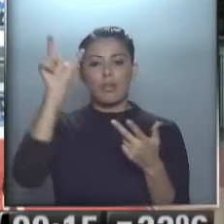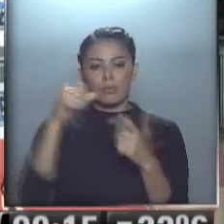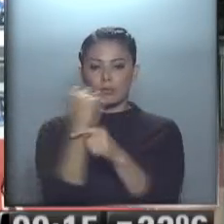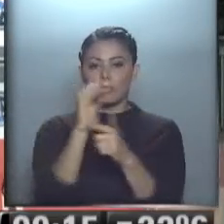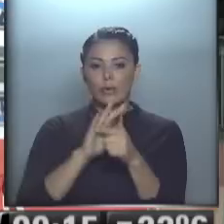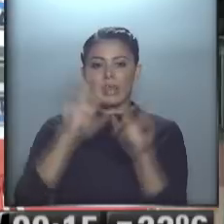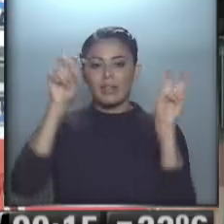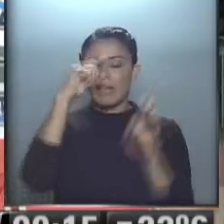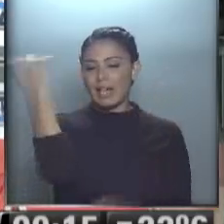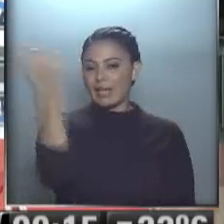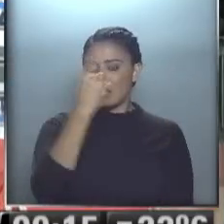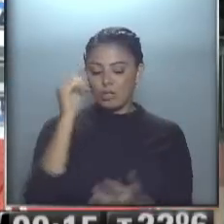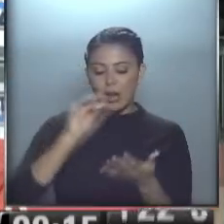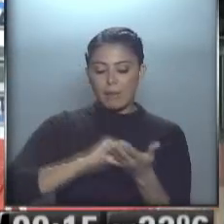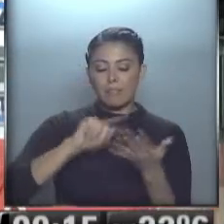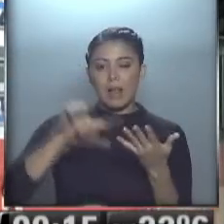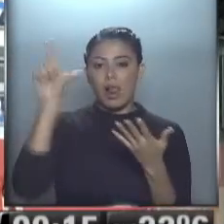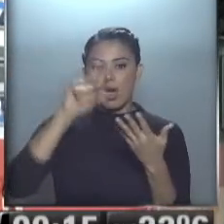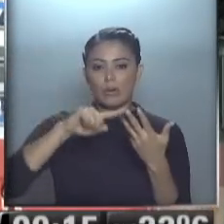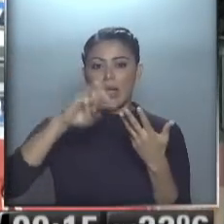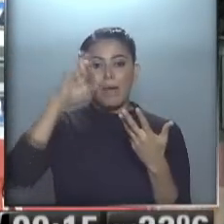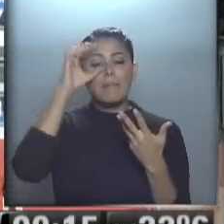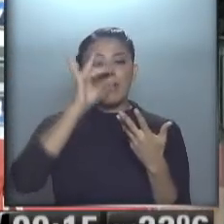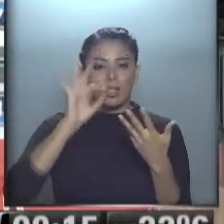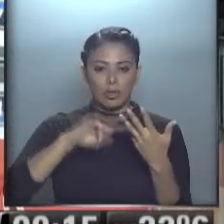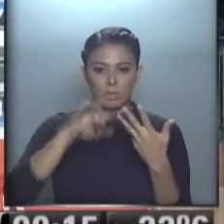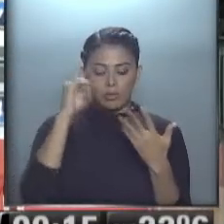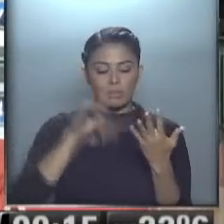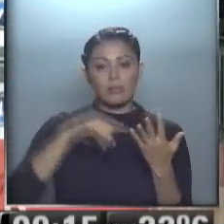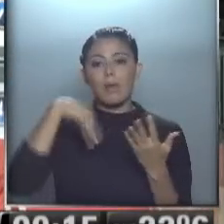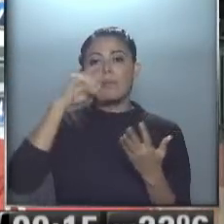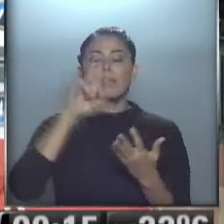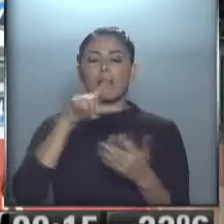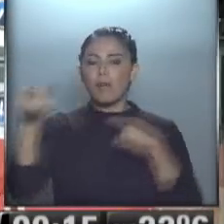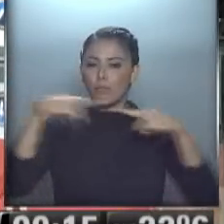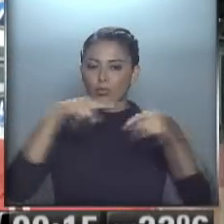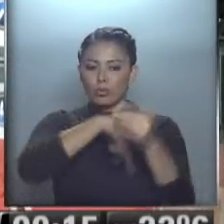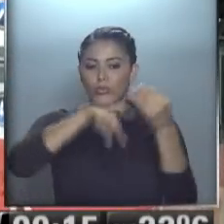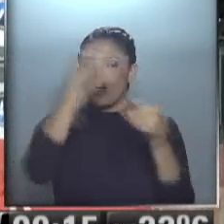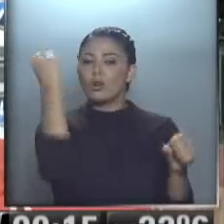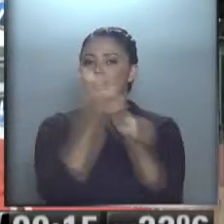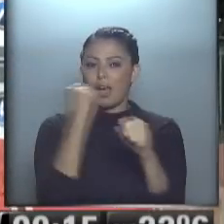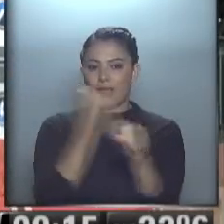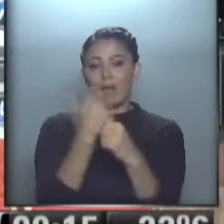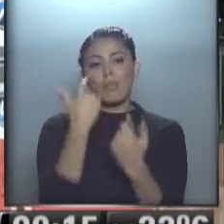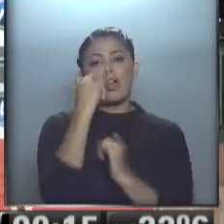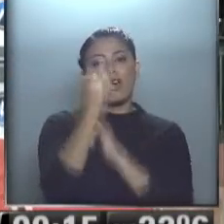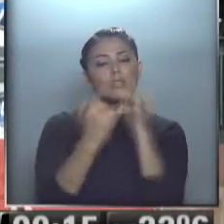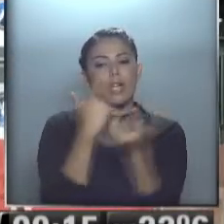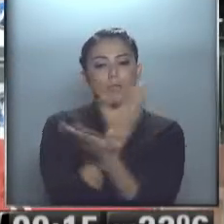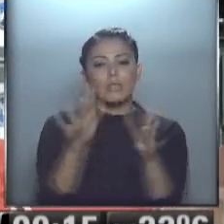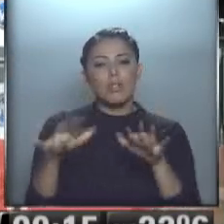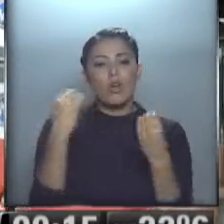materia internacional además de Laurita Pedro briger y la producción de milva ostoi en este momento todos trabajando para contarles que est